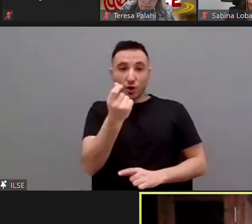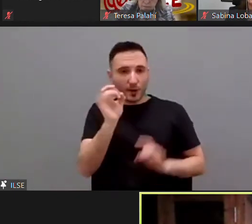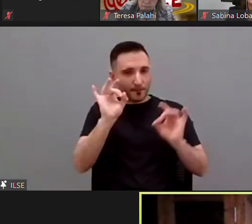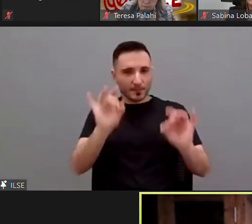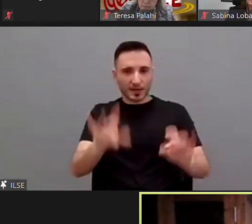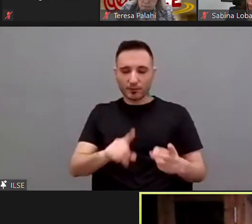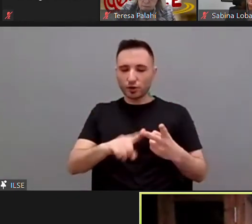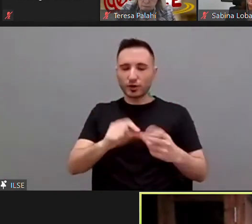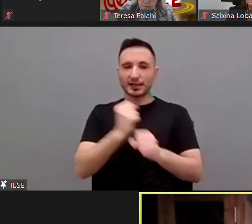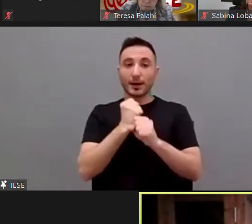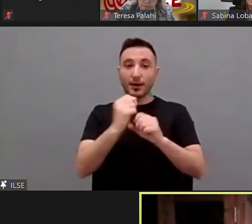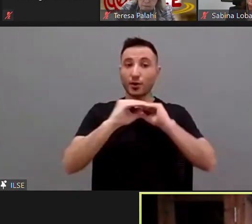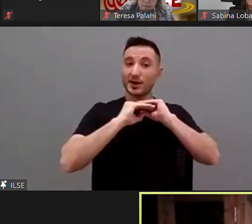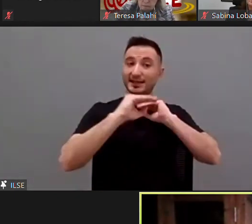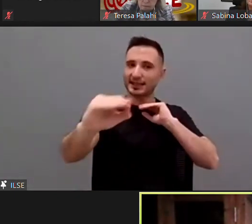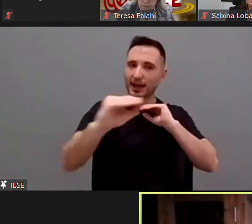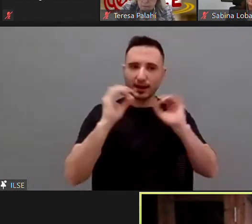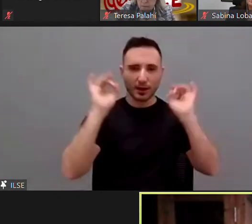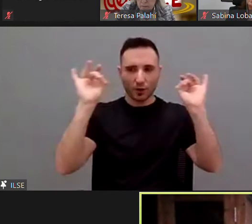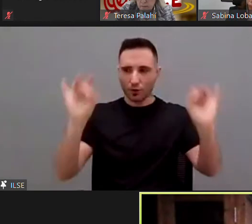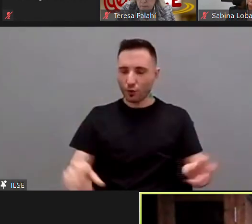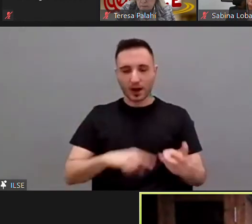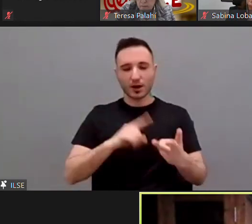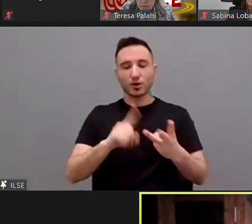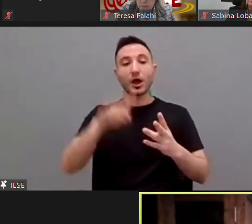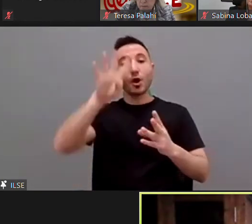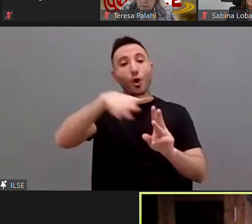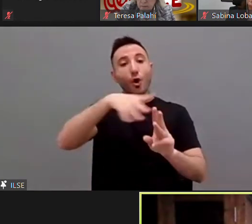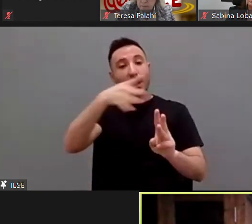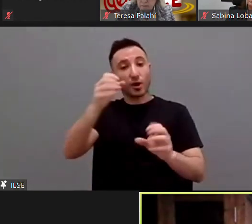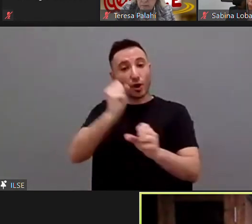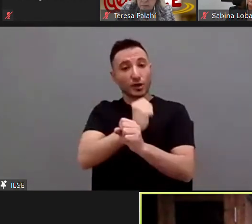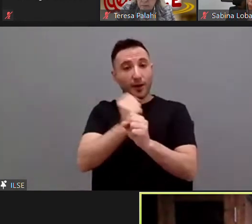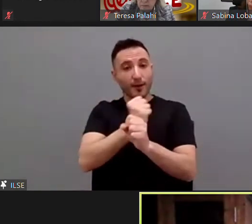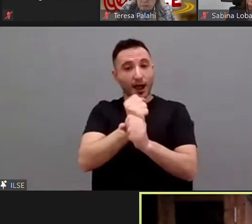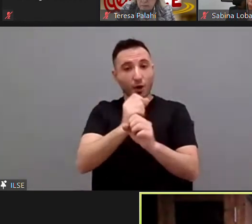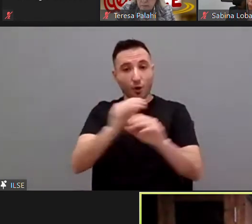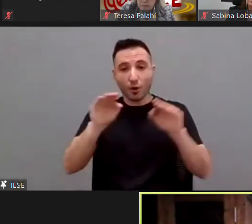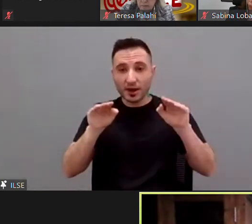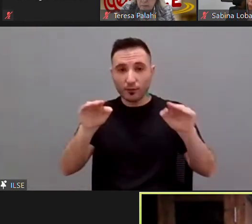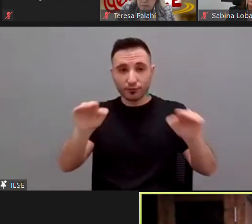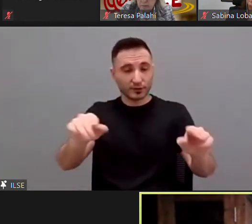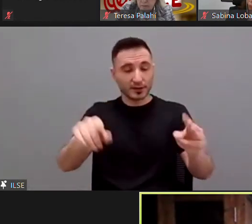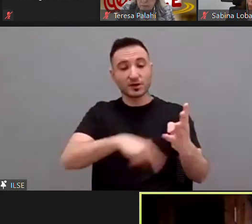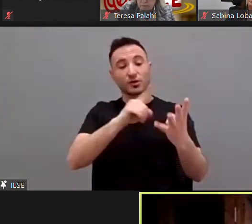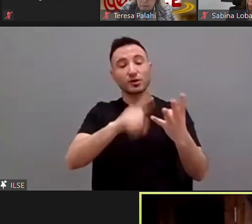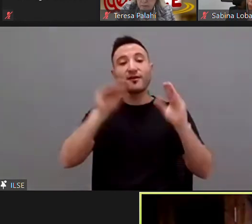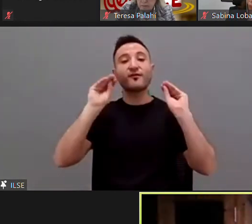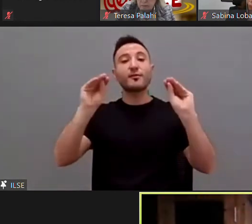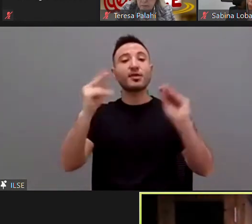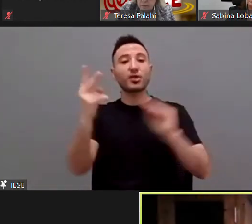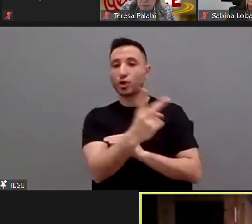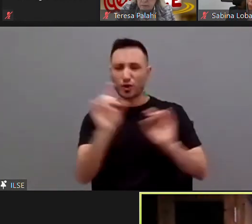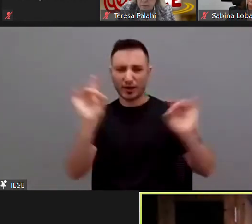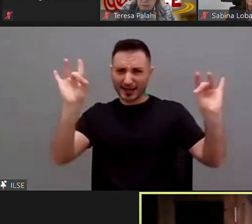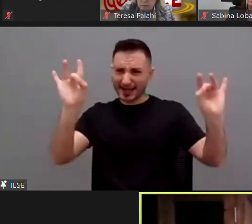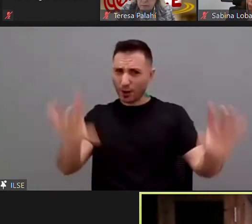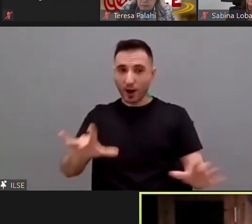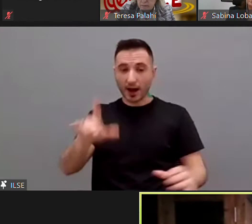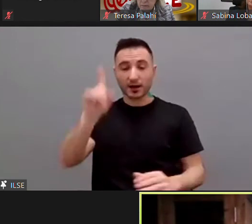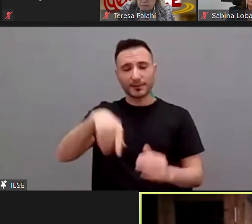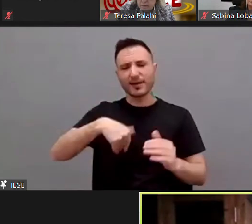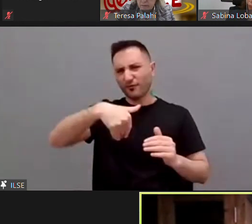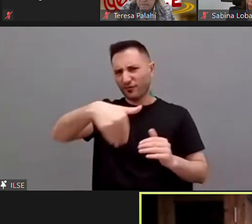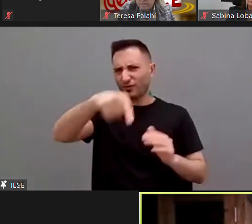el mismo horario de trabajo, además mantener las mismas condiciones de formación y promoción profesional. No obstante, más adelante explicaremos un